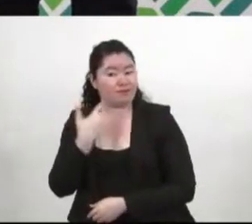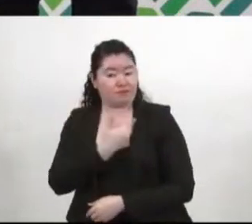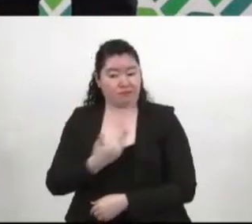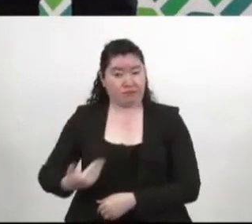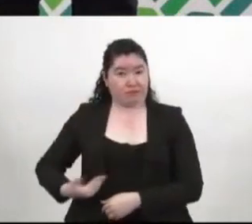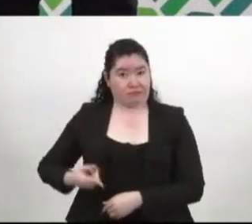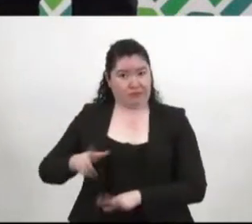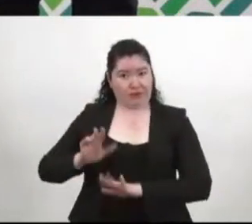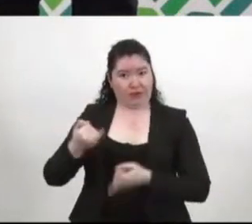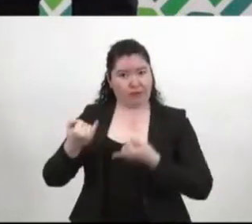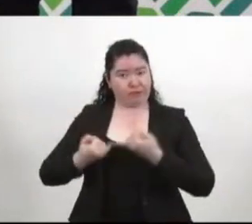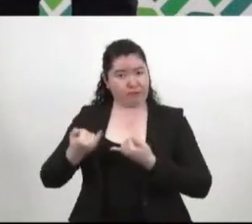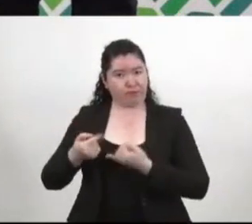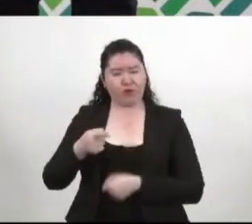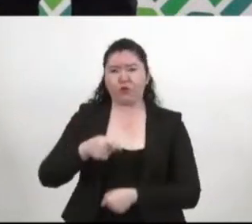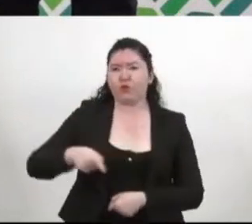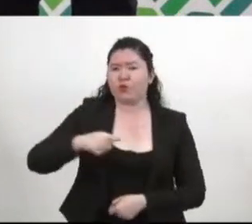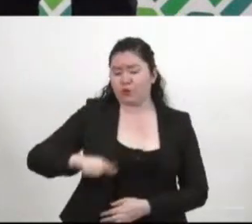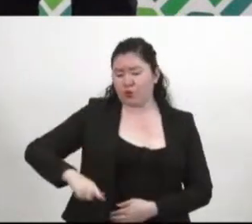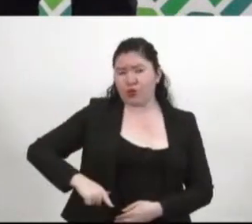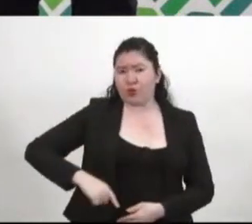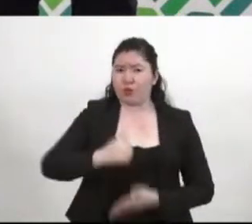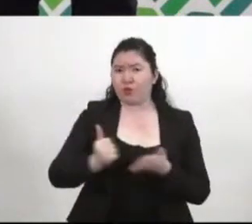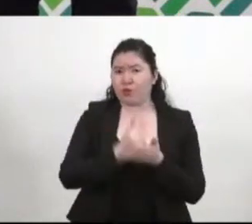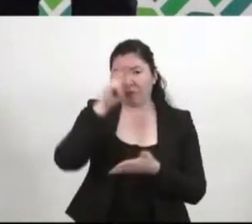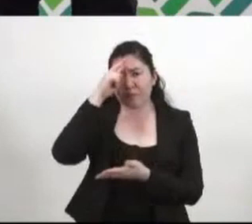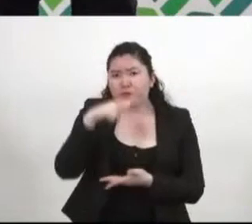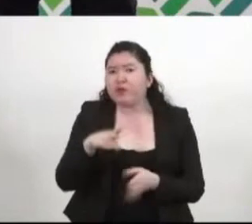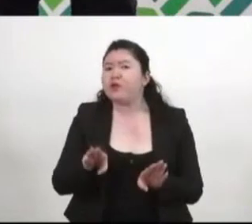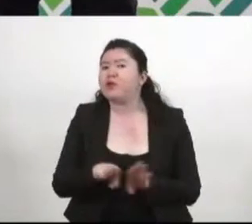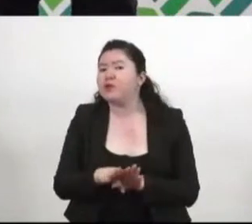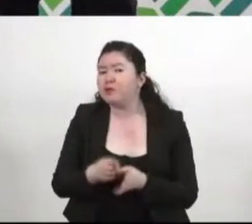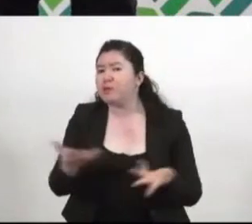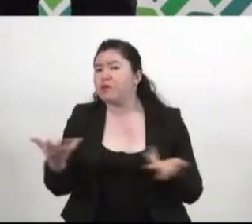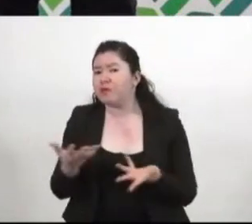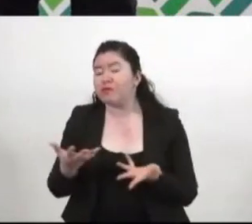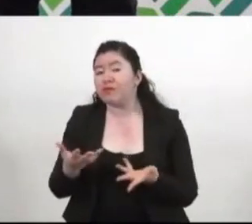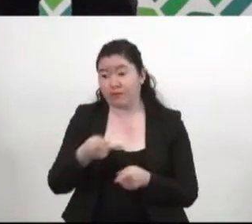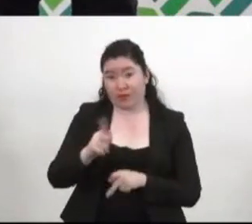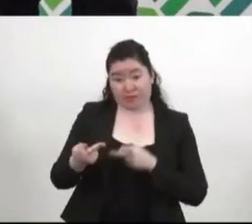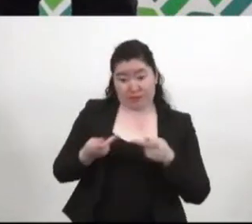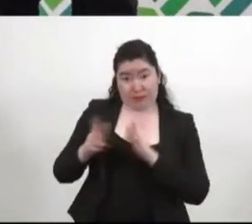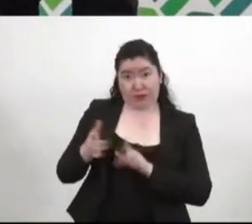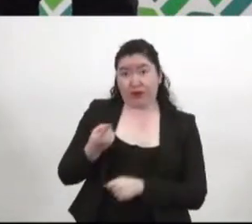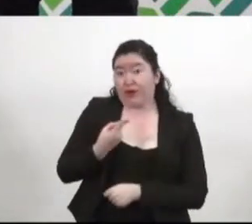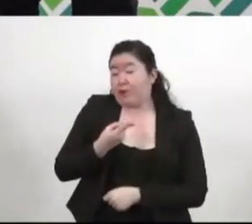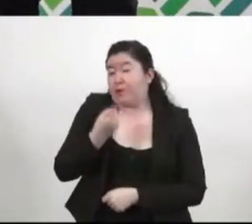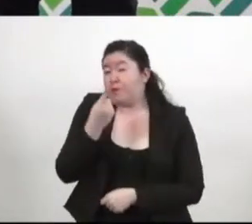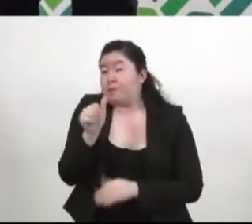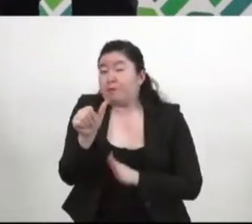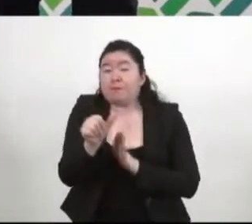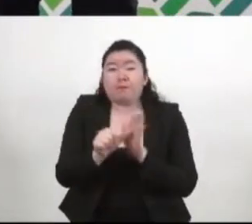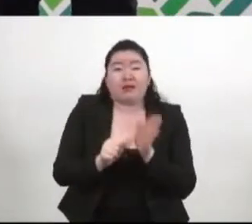están preparando ustedes como gobierno de la Ciudad de México? Y también, ¿qué opinión le merece respecto a este camino que pues estamos casi a un mes de que se lleve, un poquito